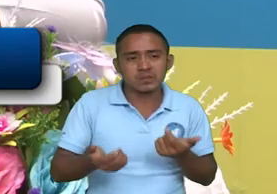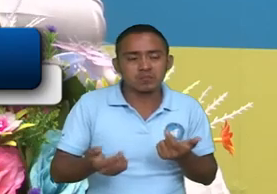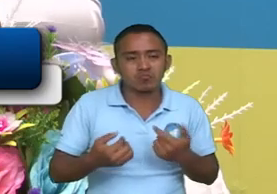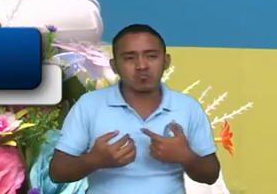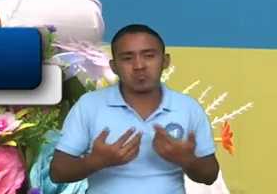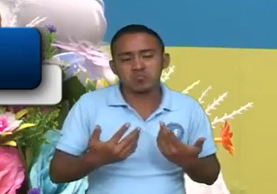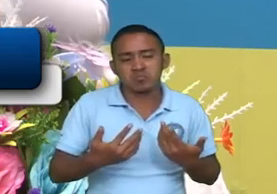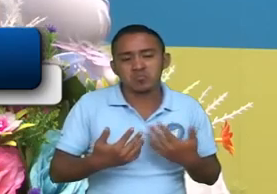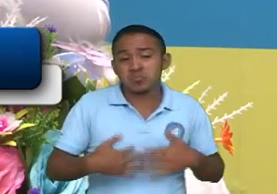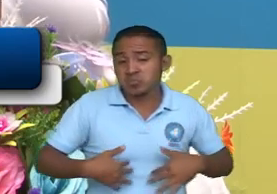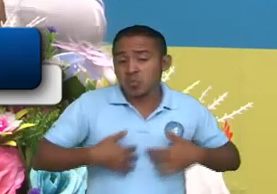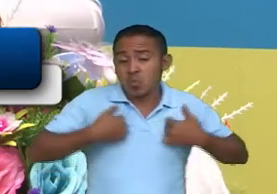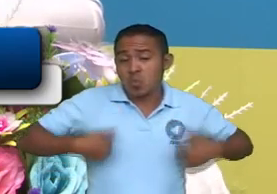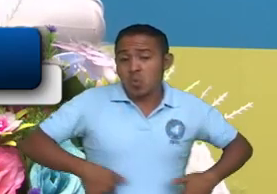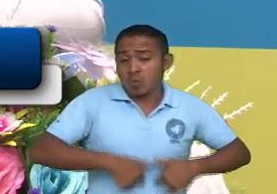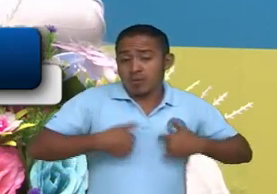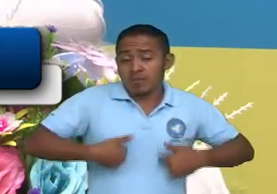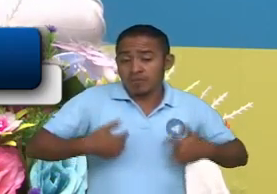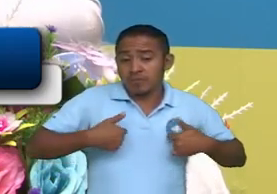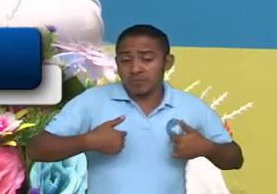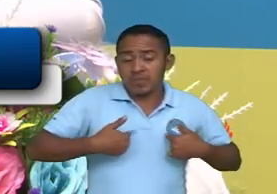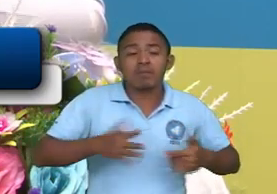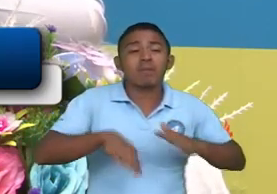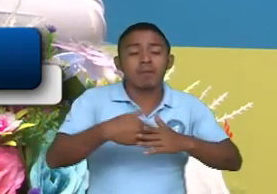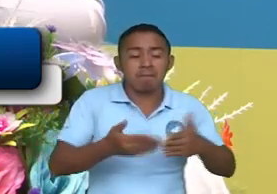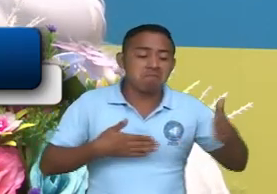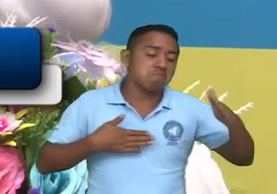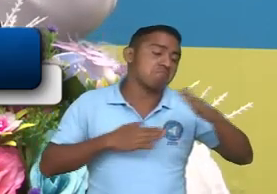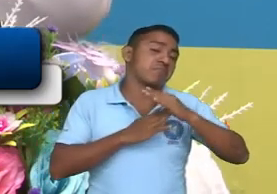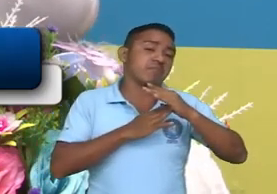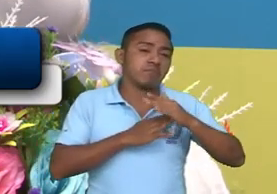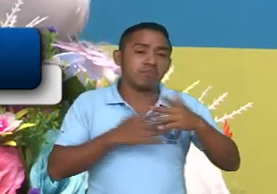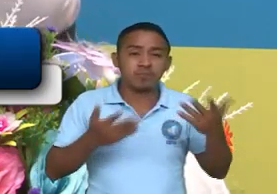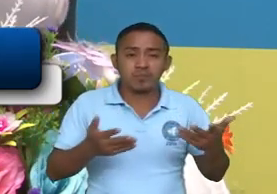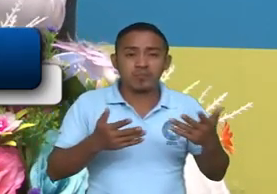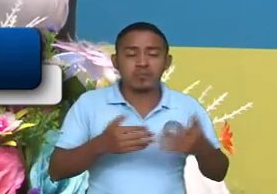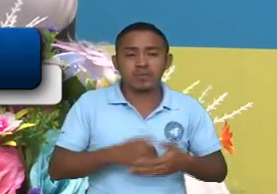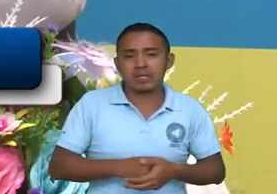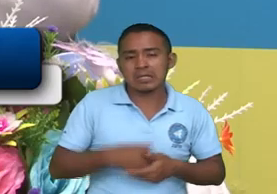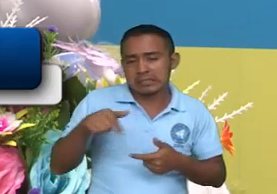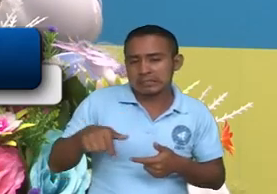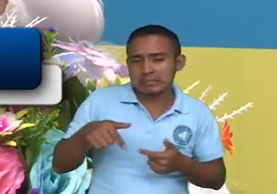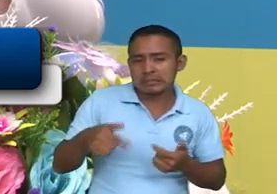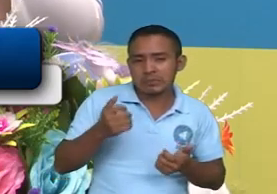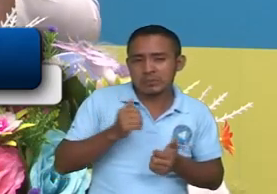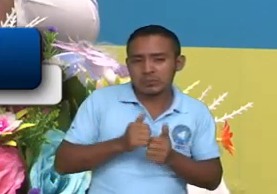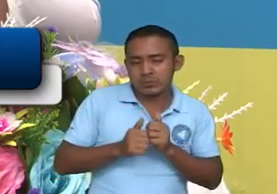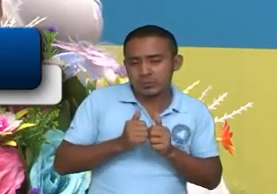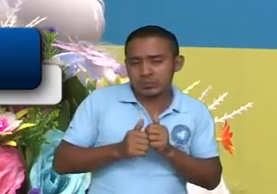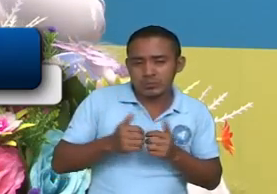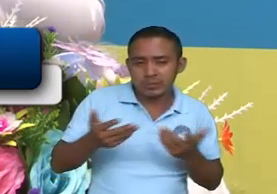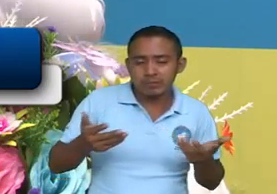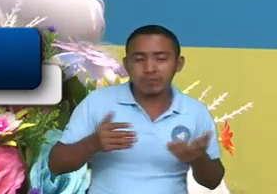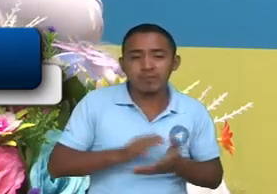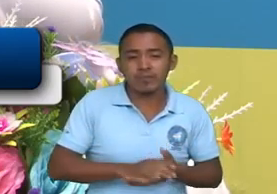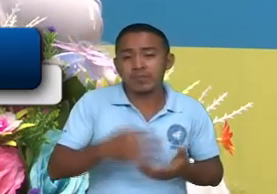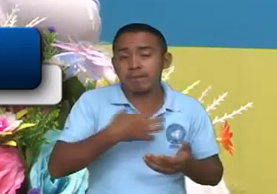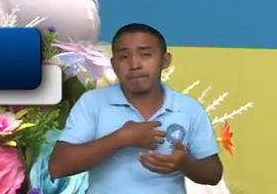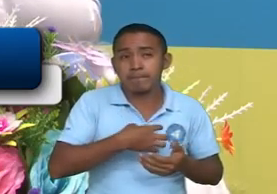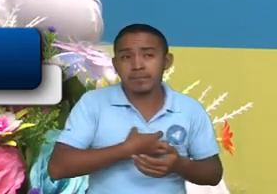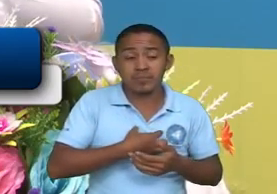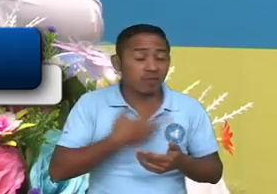su sistema pulmonar, su sistema ventilatorio, su sistema digestivo es inmaduro. Entonces, estos bebés, no, al exponerse a todos esos